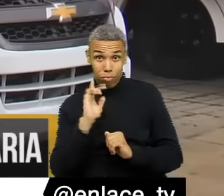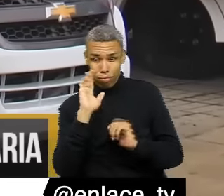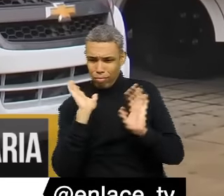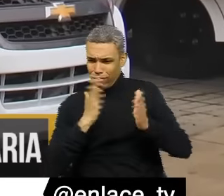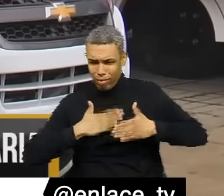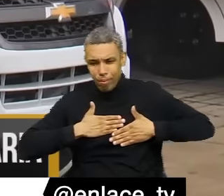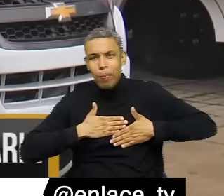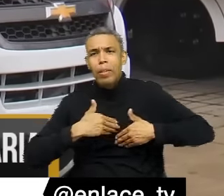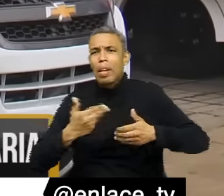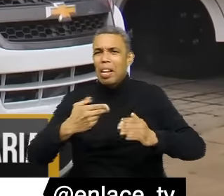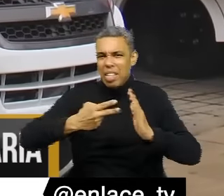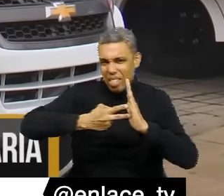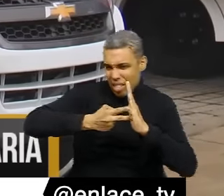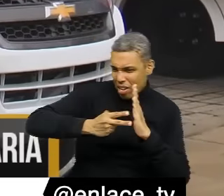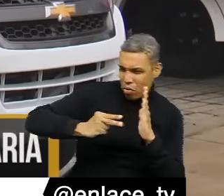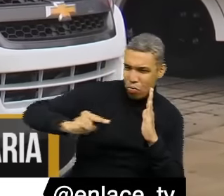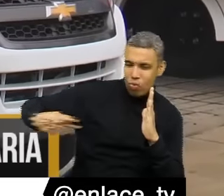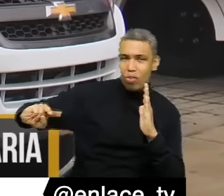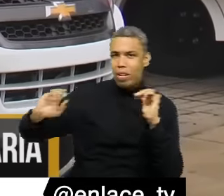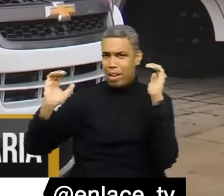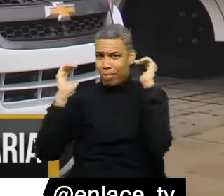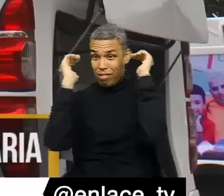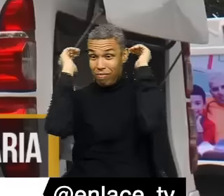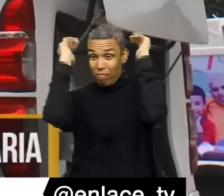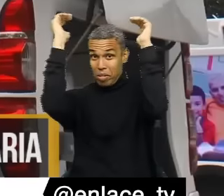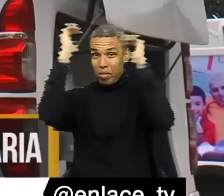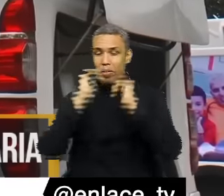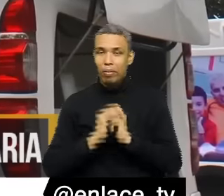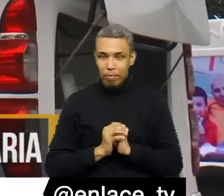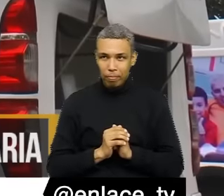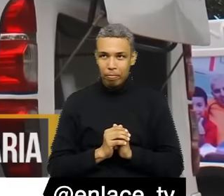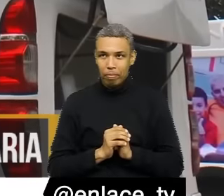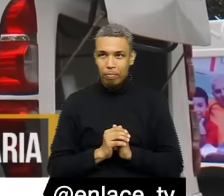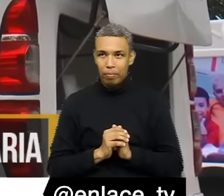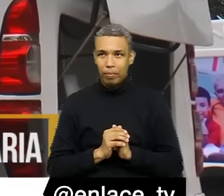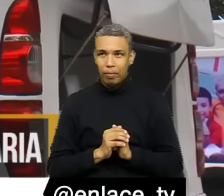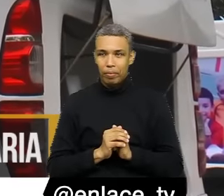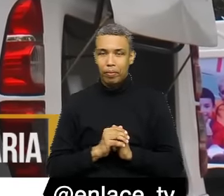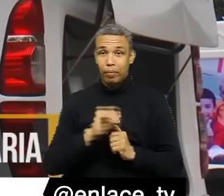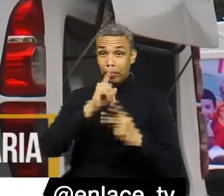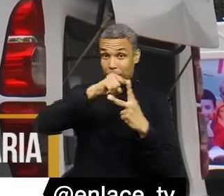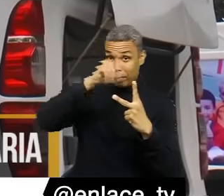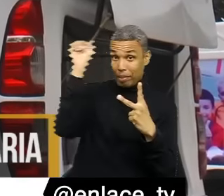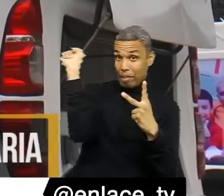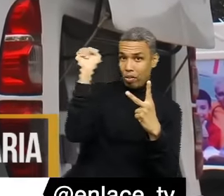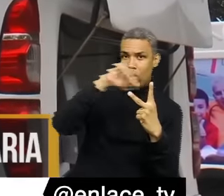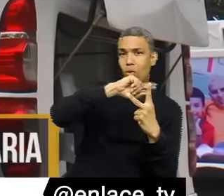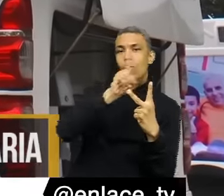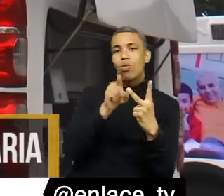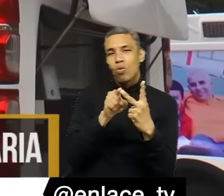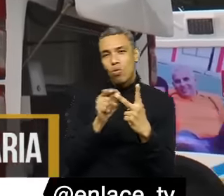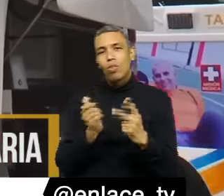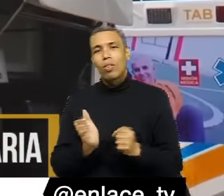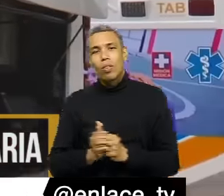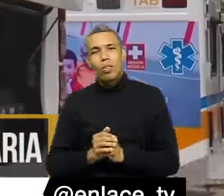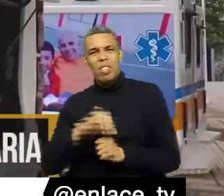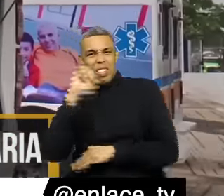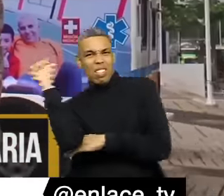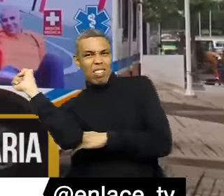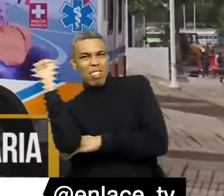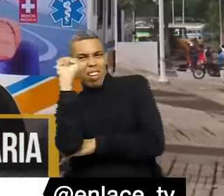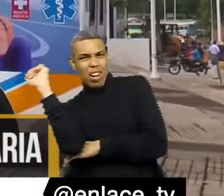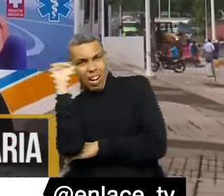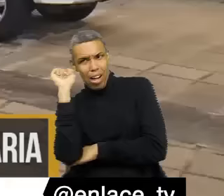de la comunidad. De igual manera, 1 unidad de móvil que nos va a servir